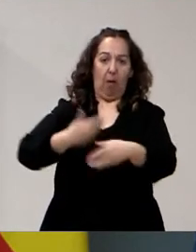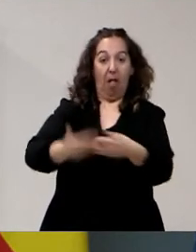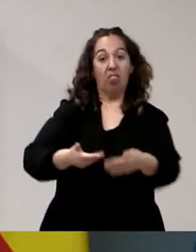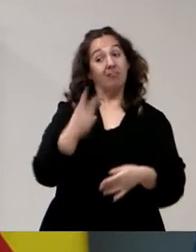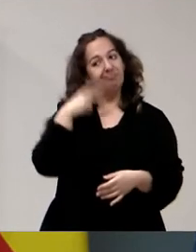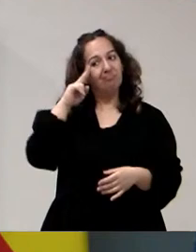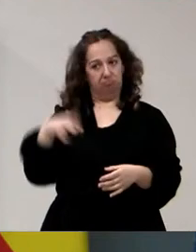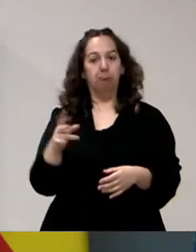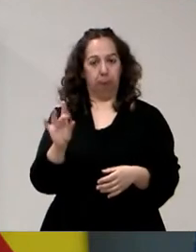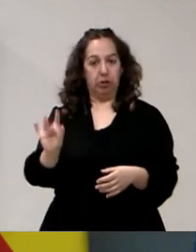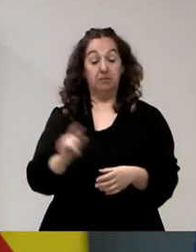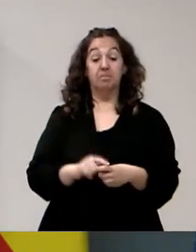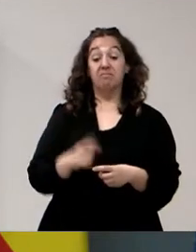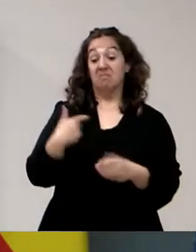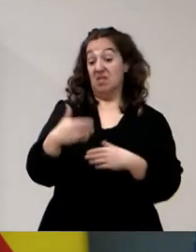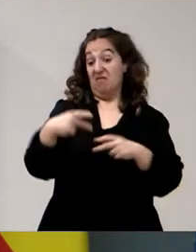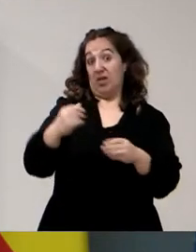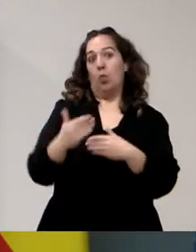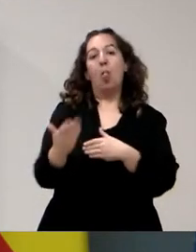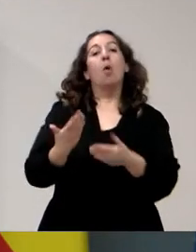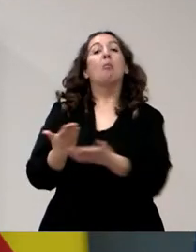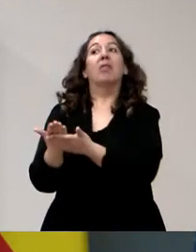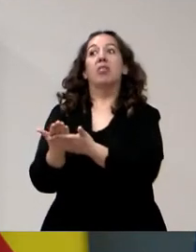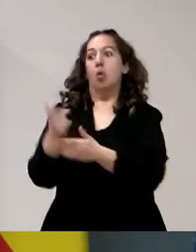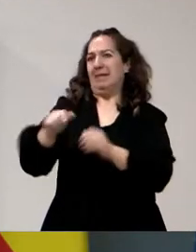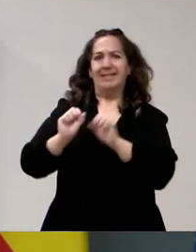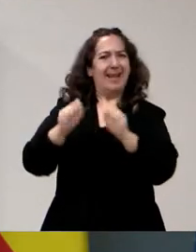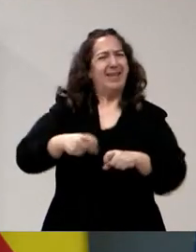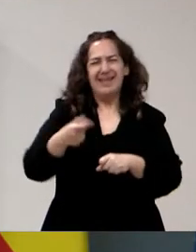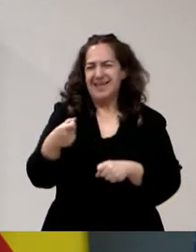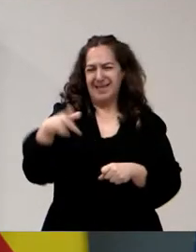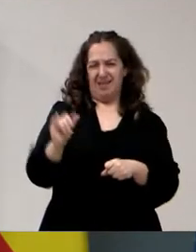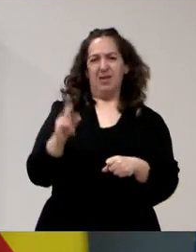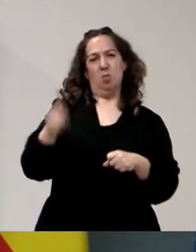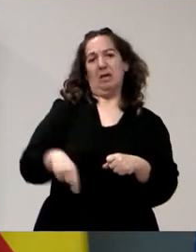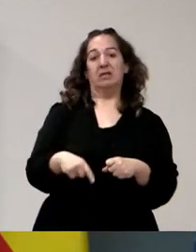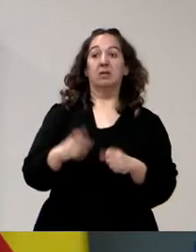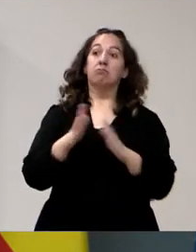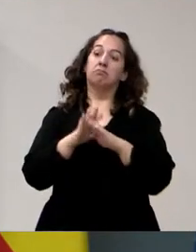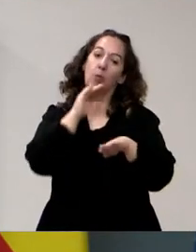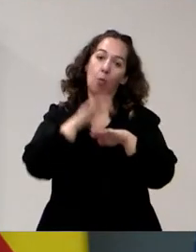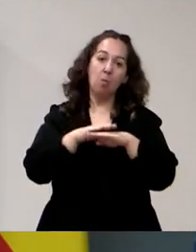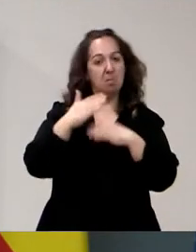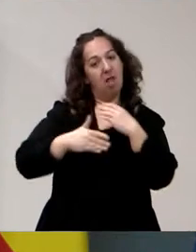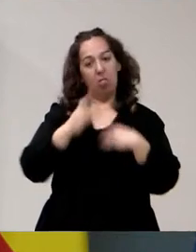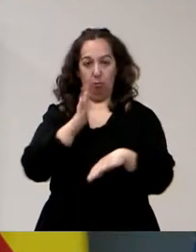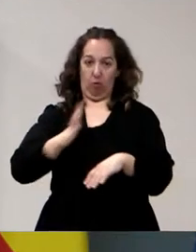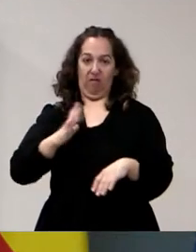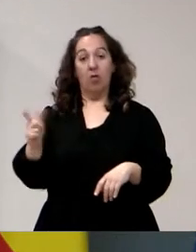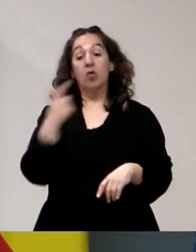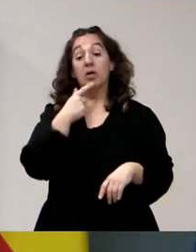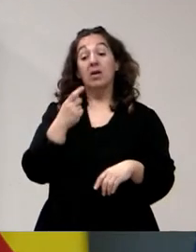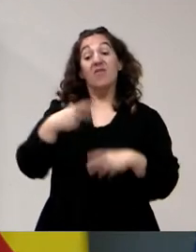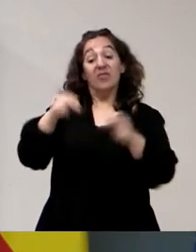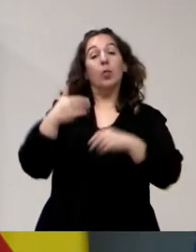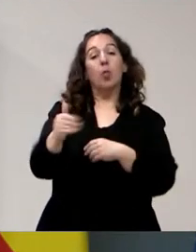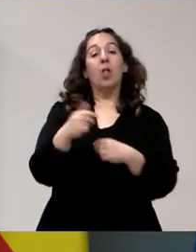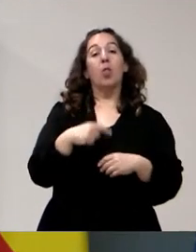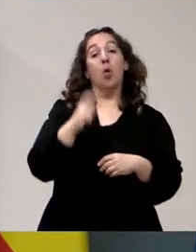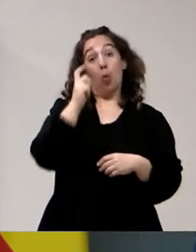tiene que estar terminado yo le he pedido que no haya ni un solo mes de retraso que cumplamos por favor esos plazos en junio de